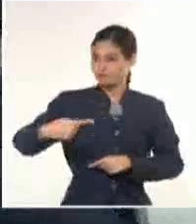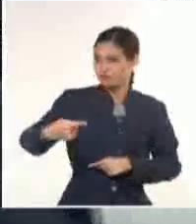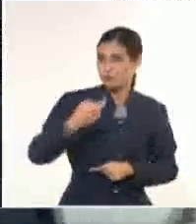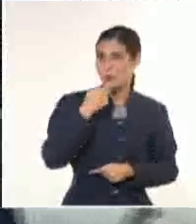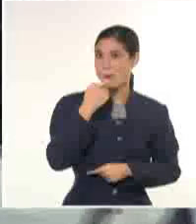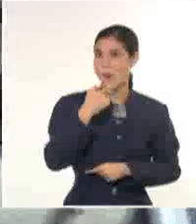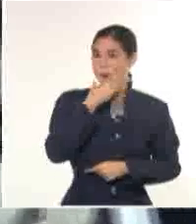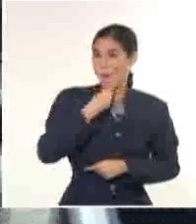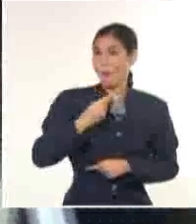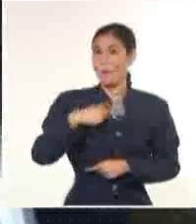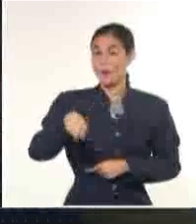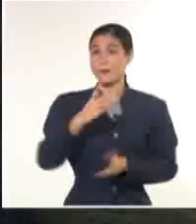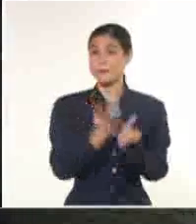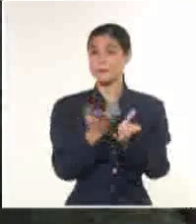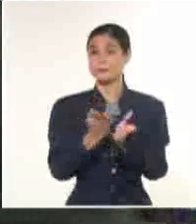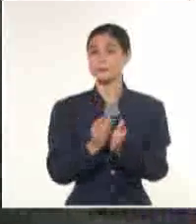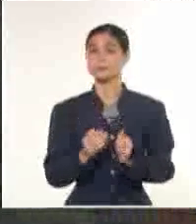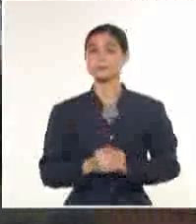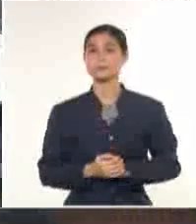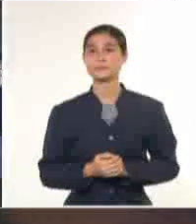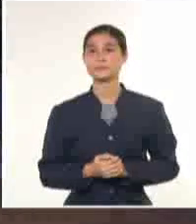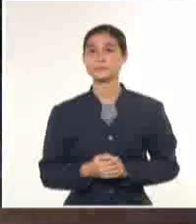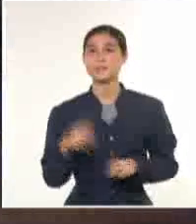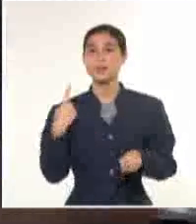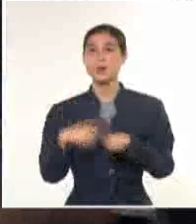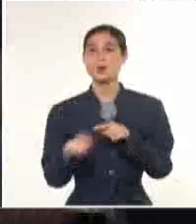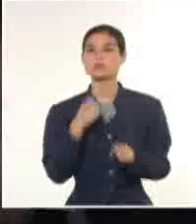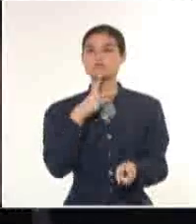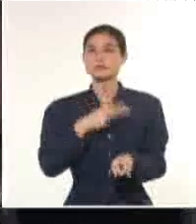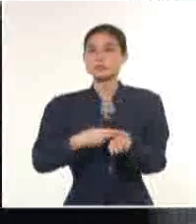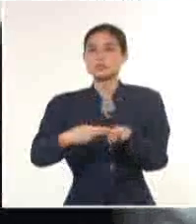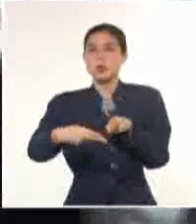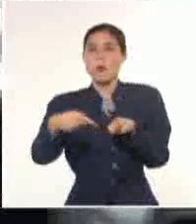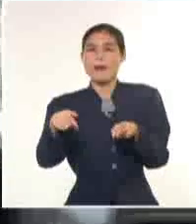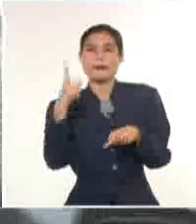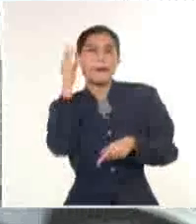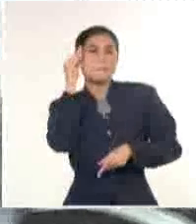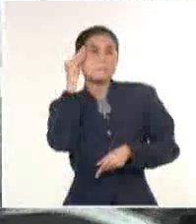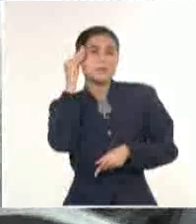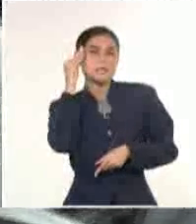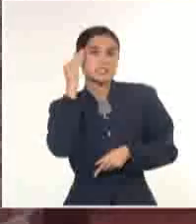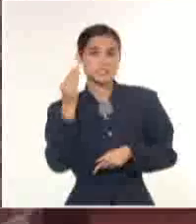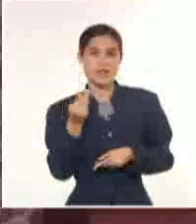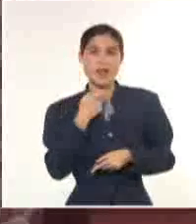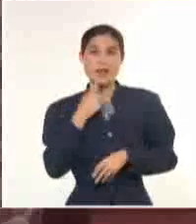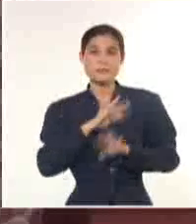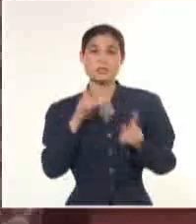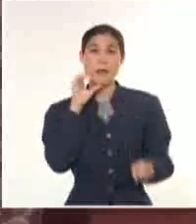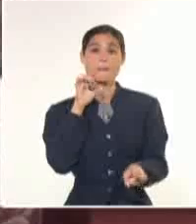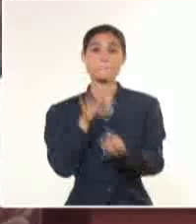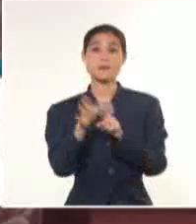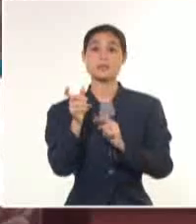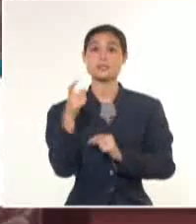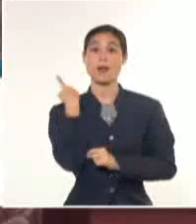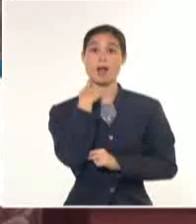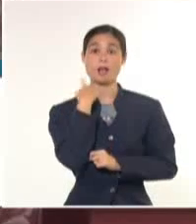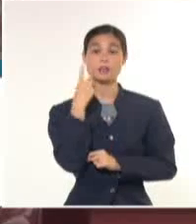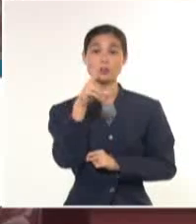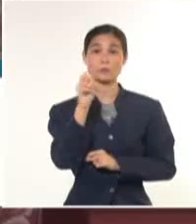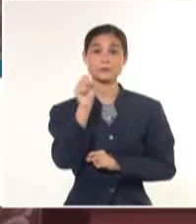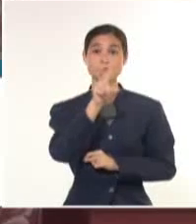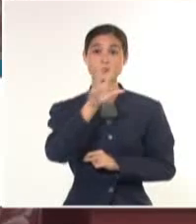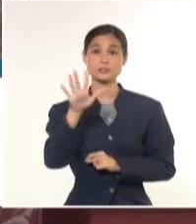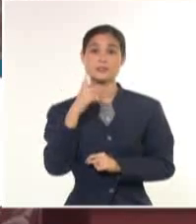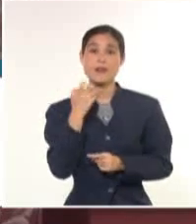muchachos. Y lo importante sobre todo de la historia, que es de los propósitos que hemos estado realizando desde el inicio del año, es precisamente conectar a través de